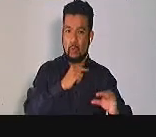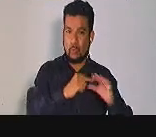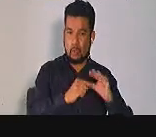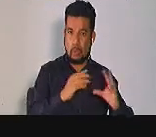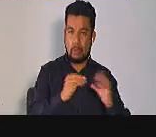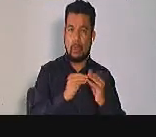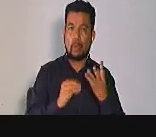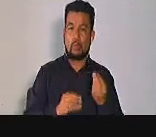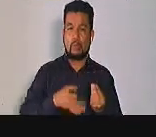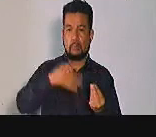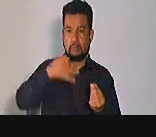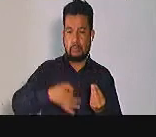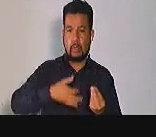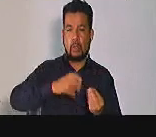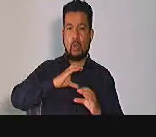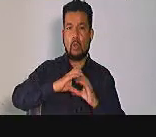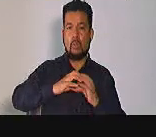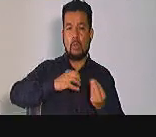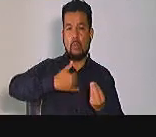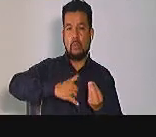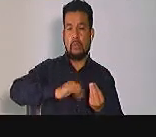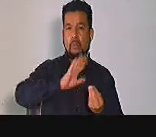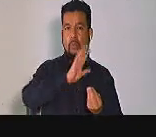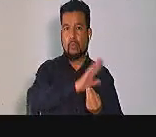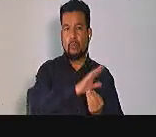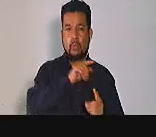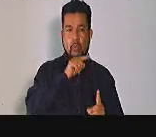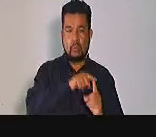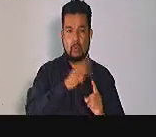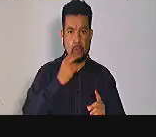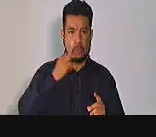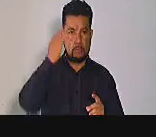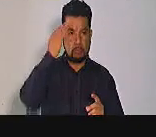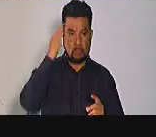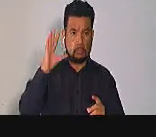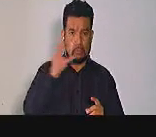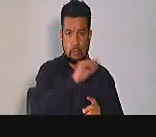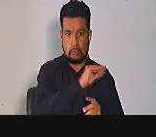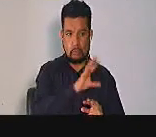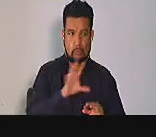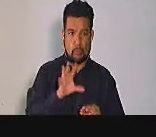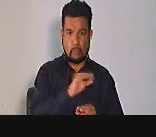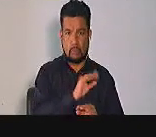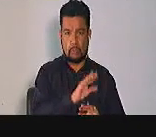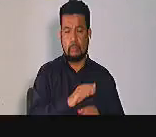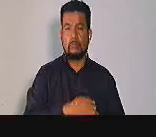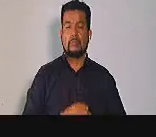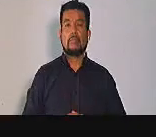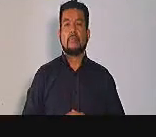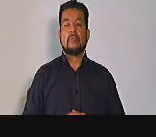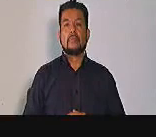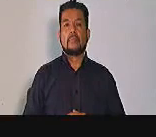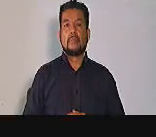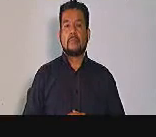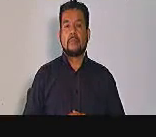electrónico como al grupo oficial de comunicaciones de WhatsApp para su conocimiento, con el conocimiento respectivo.